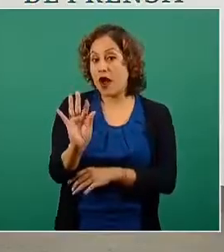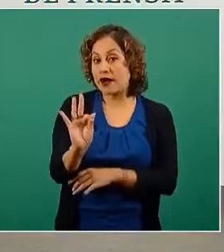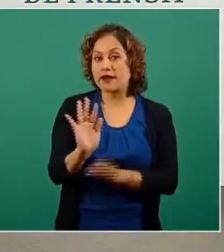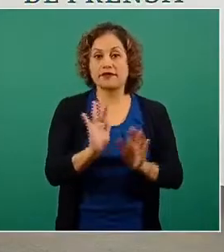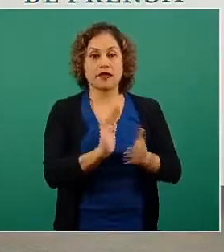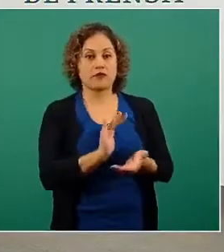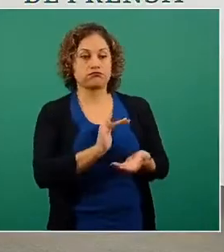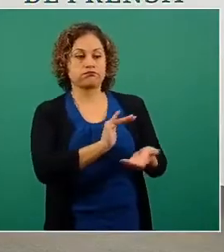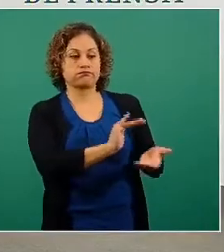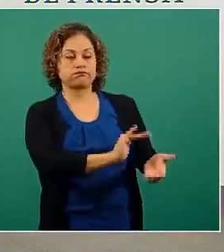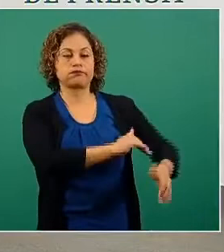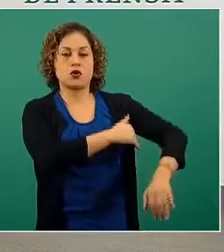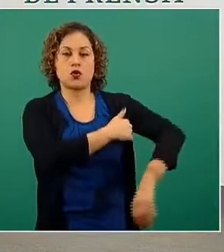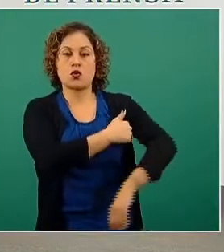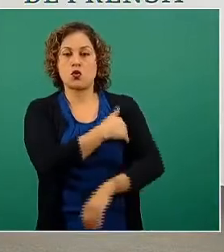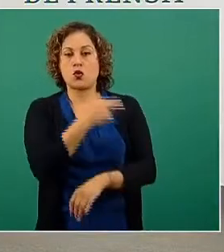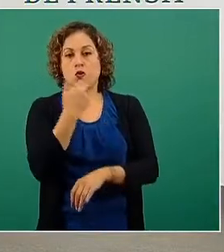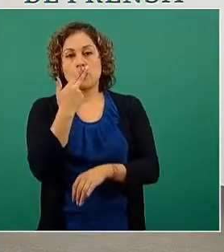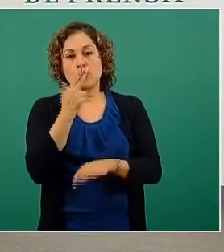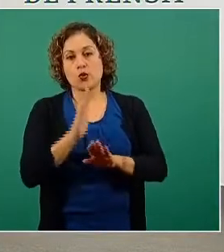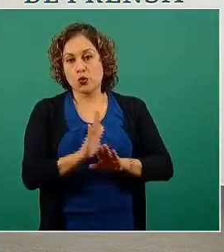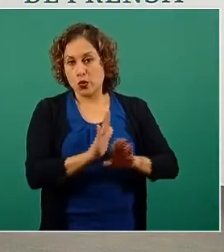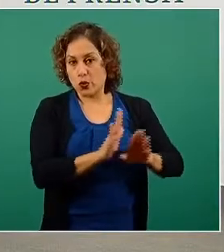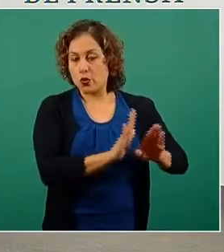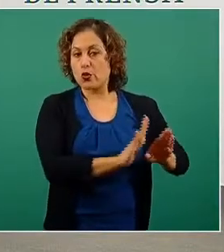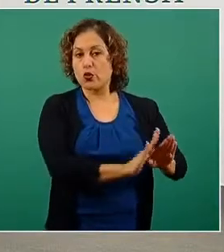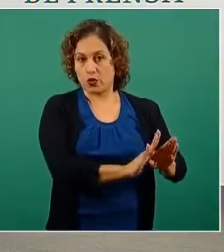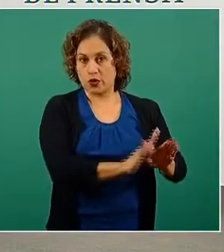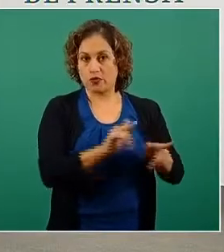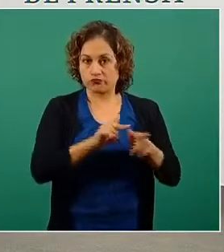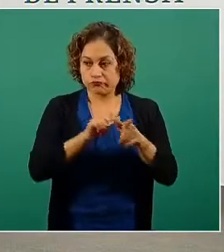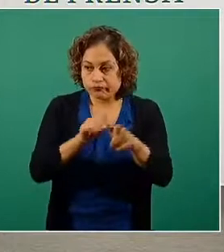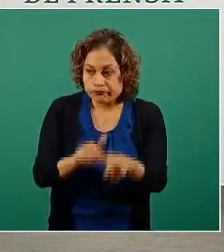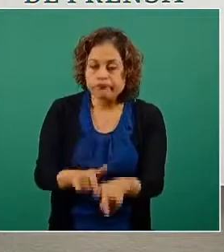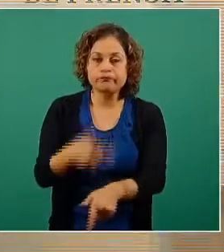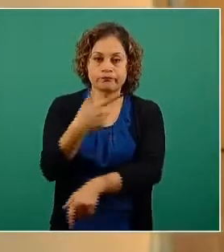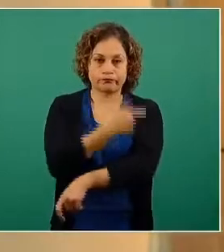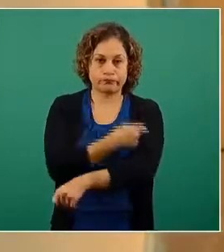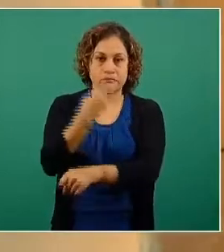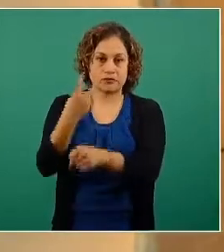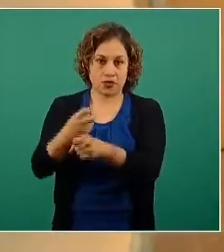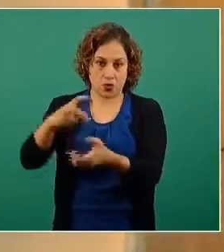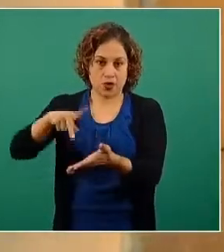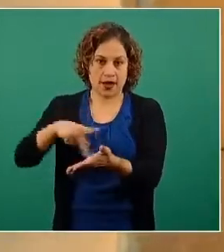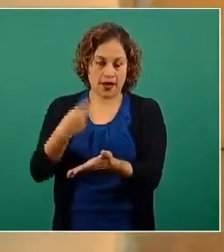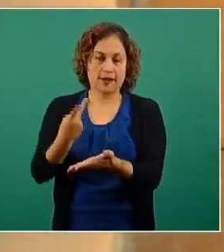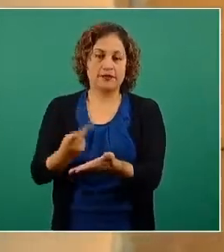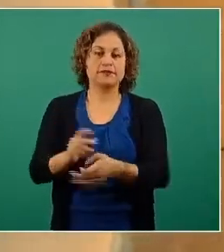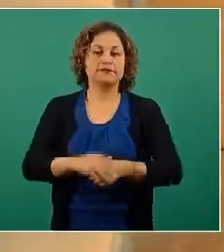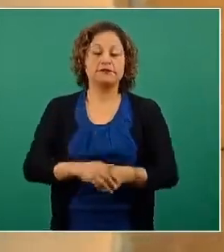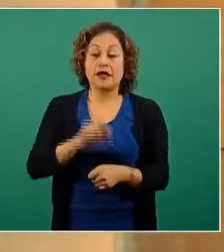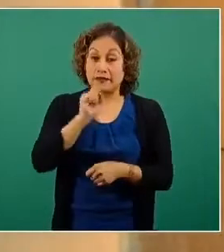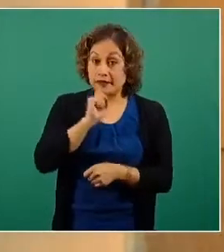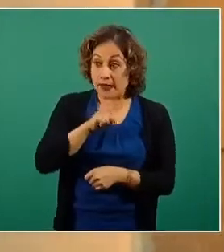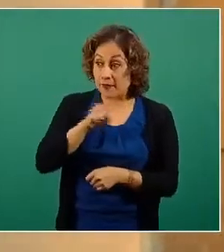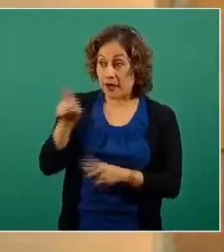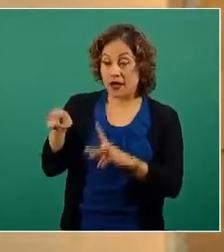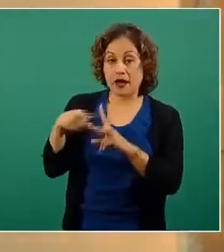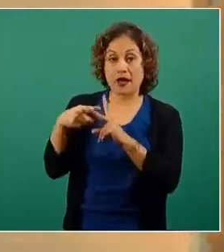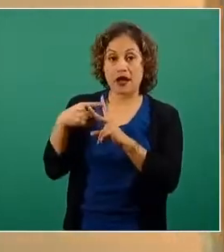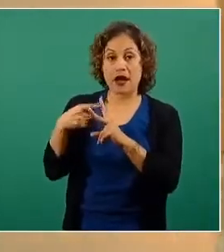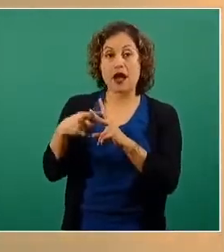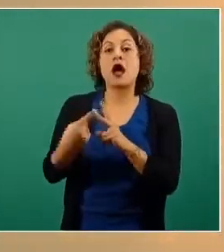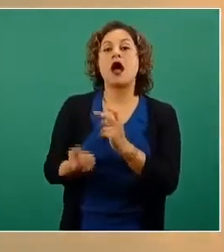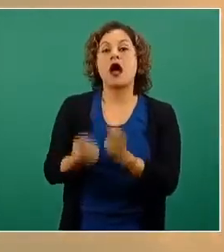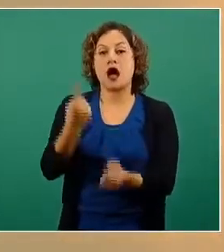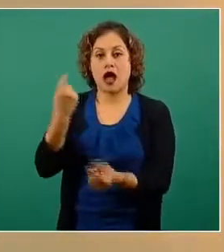se ha comentado en conferencias anteriores. Y también se tienen cuantificadas aquellas dosis que por alguna razón se han perdido